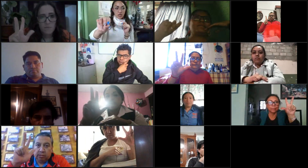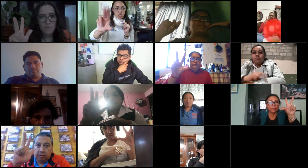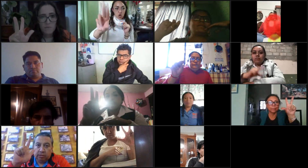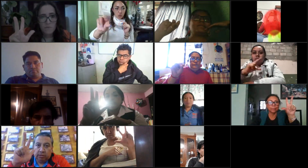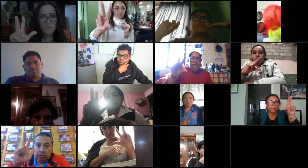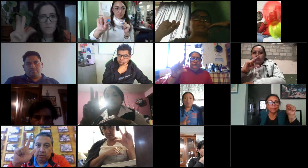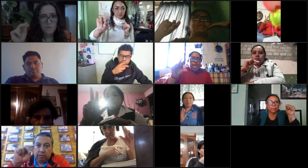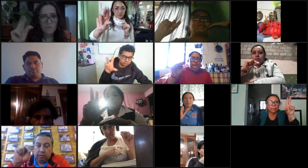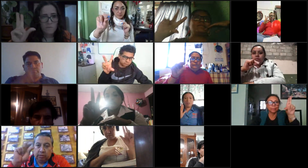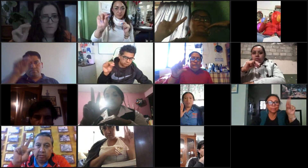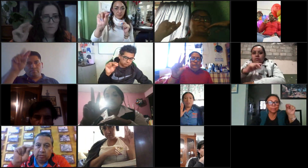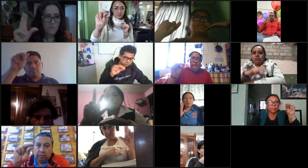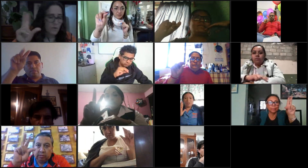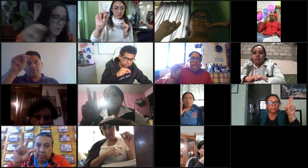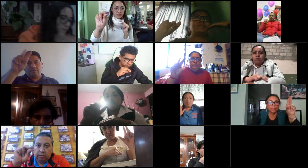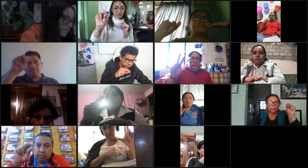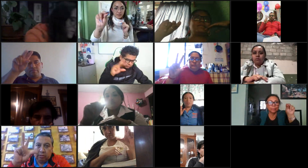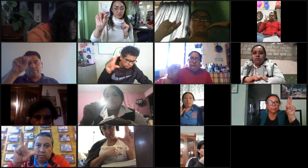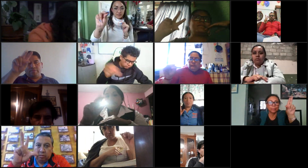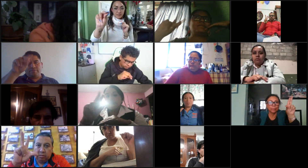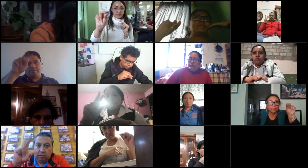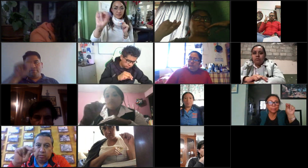cierra. No.